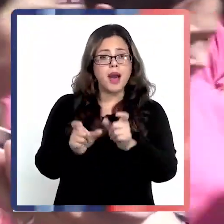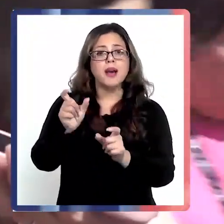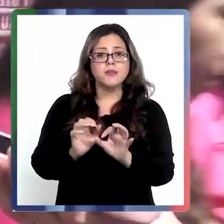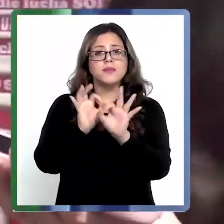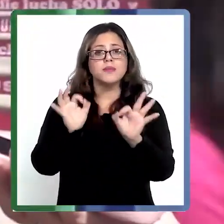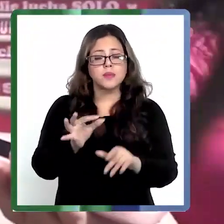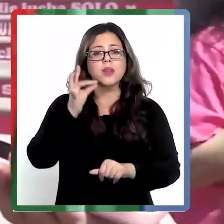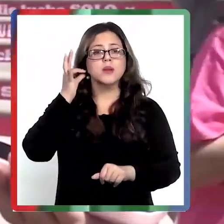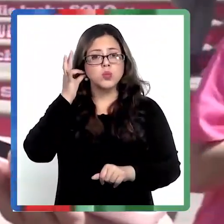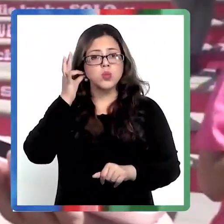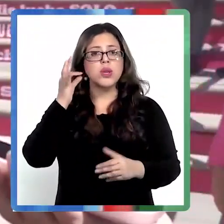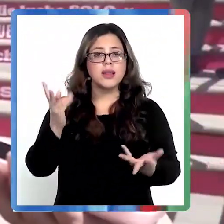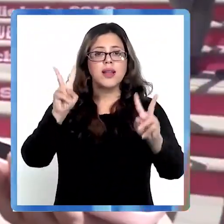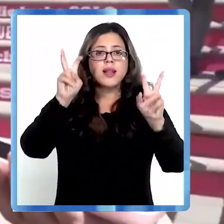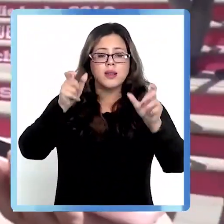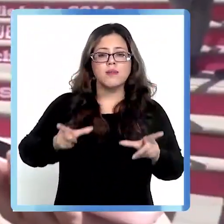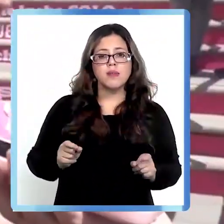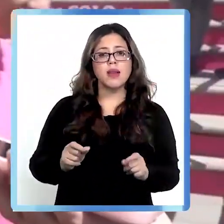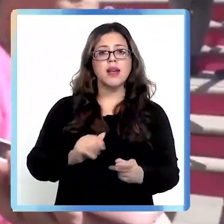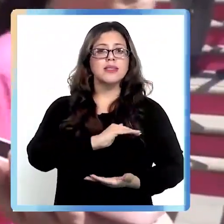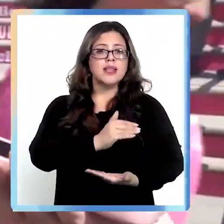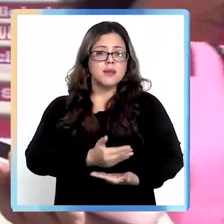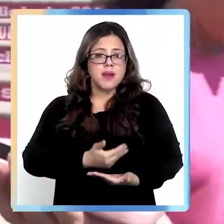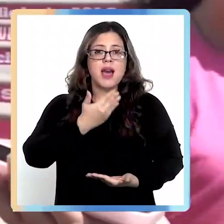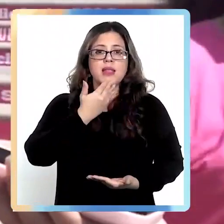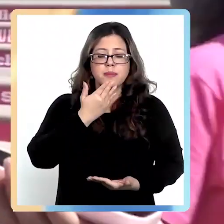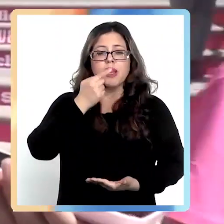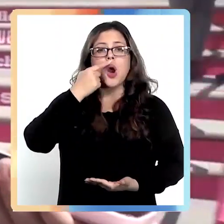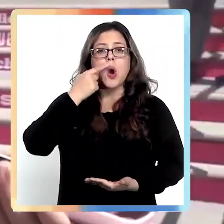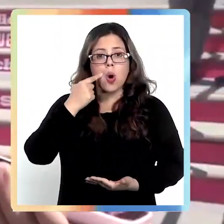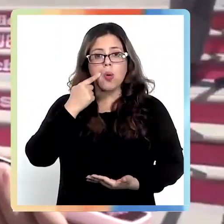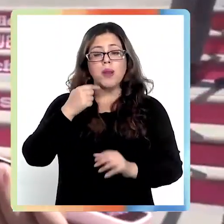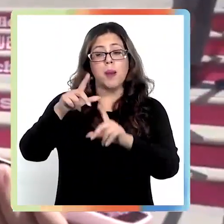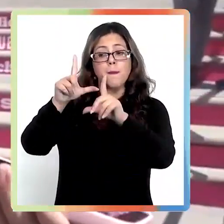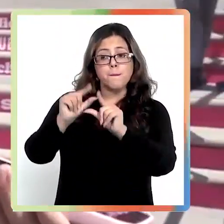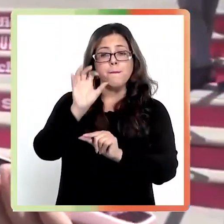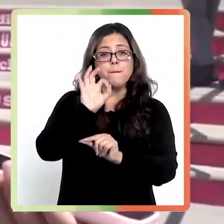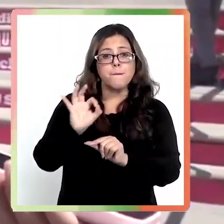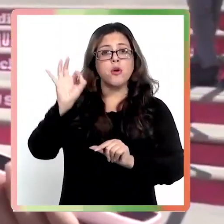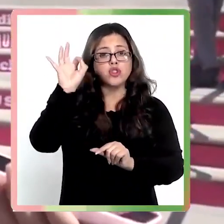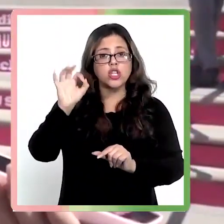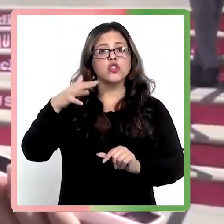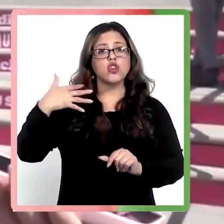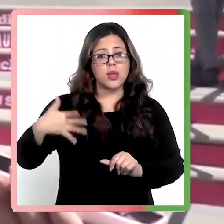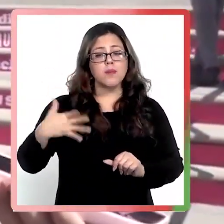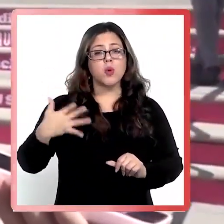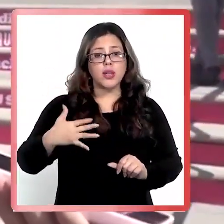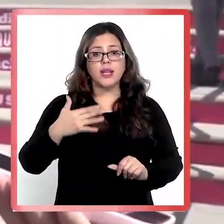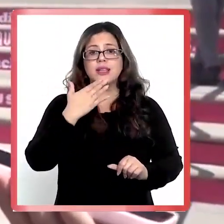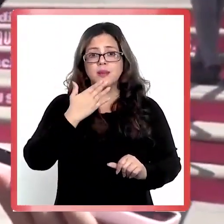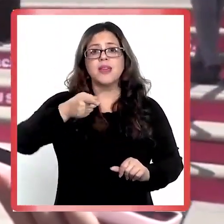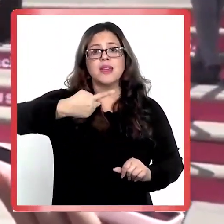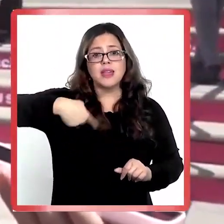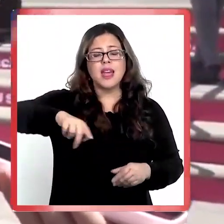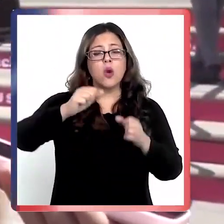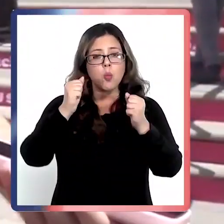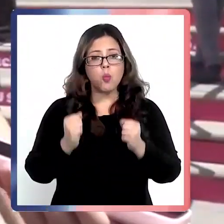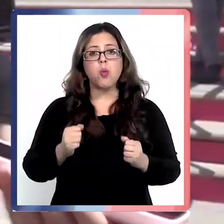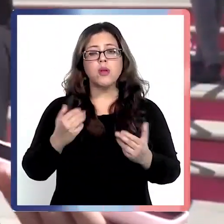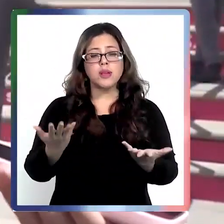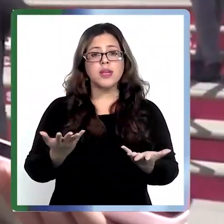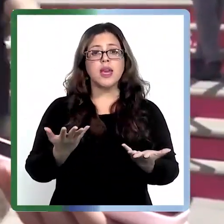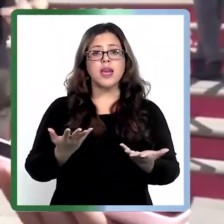sobre todo mujeres, sobre el cáncer de mama, pero también en los hombres, porque hay un menor porcentaje. También es importante que los hombres también